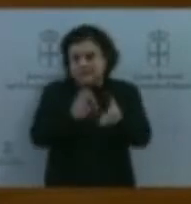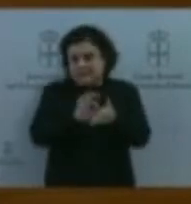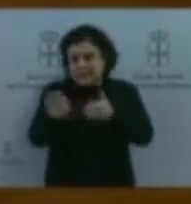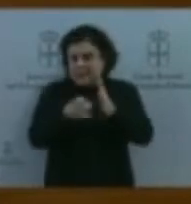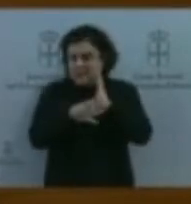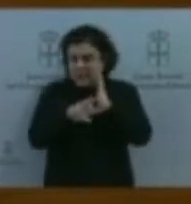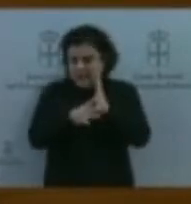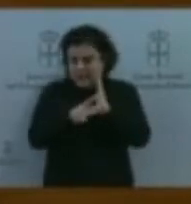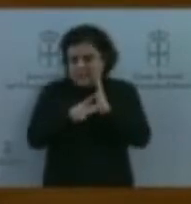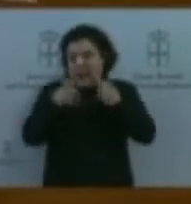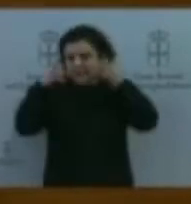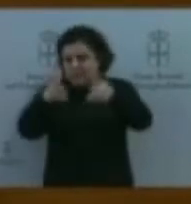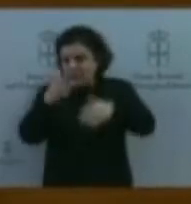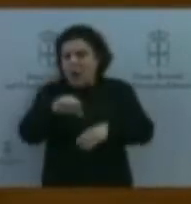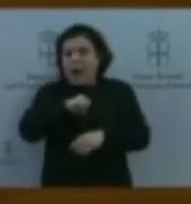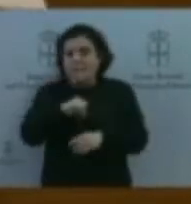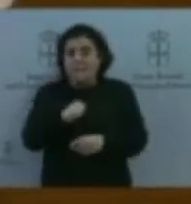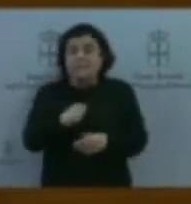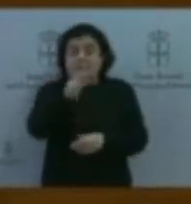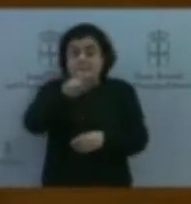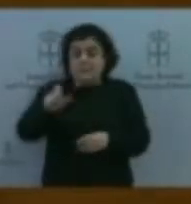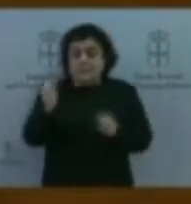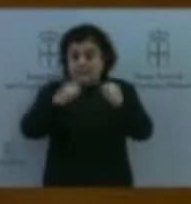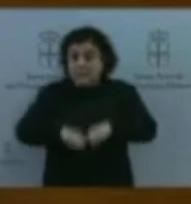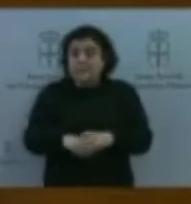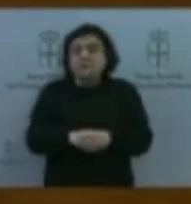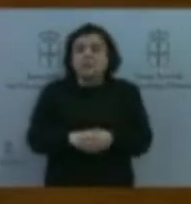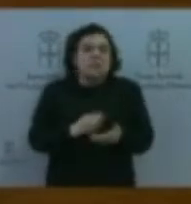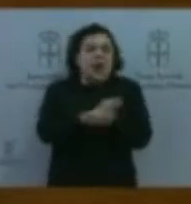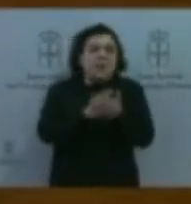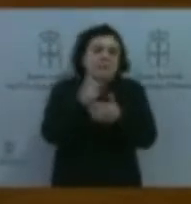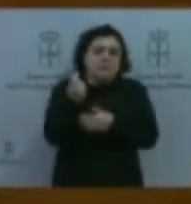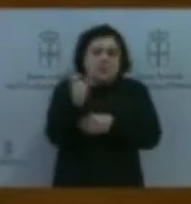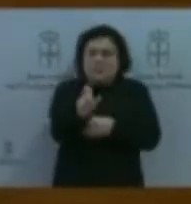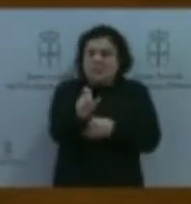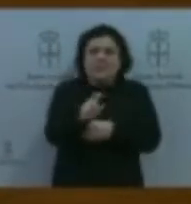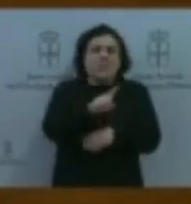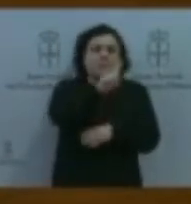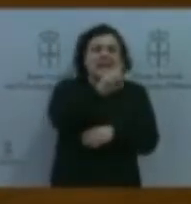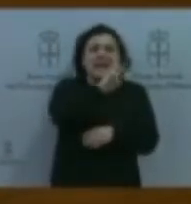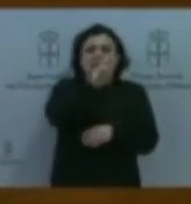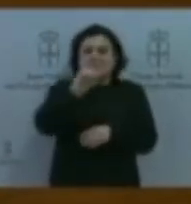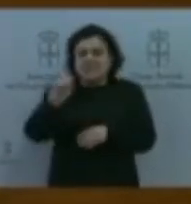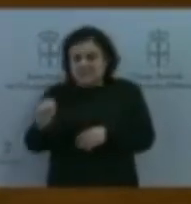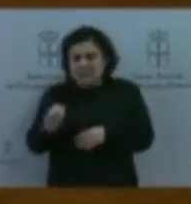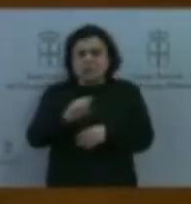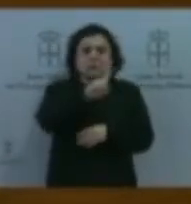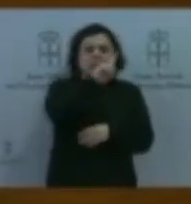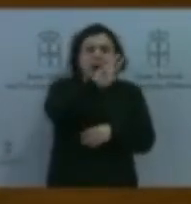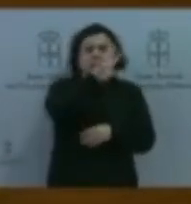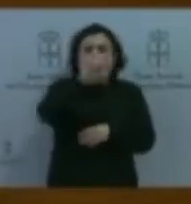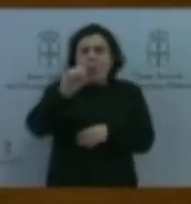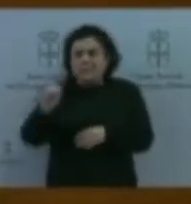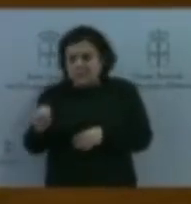Sin hablar de los precios, entre 1.300 y 1.400 euros, cuando estamos en pensiones medias de 1.100, cuando la pensión,